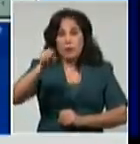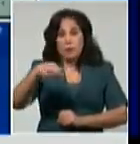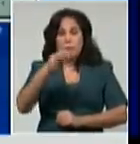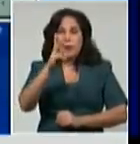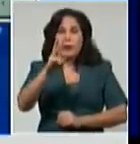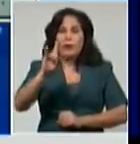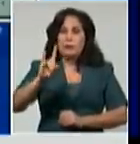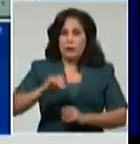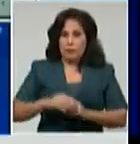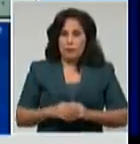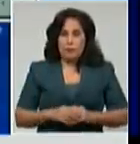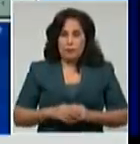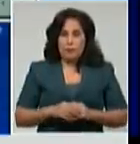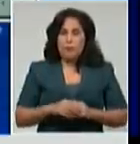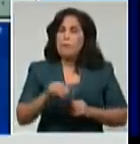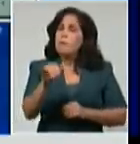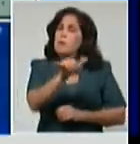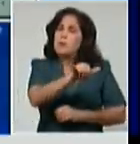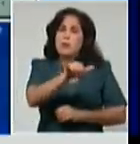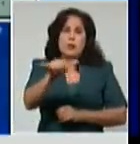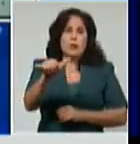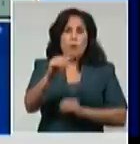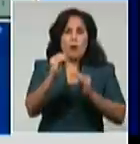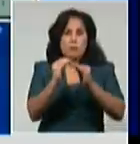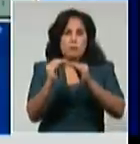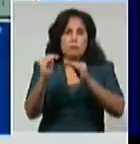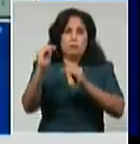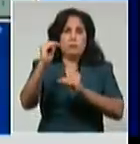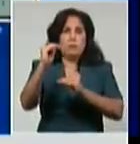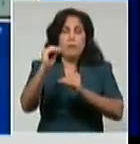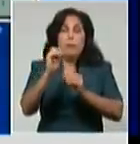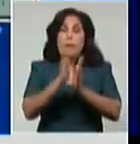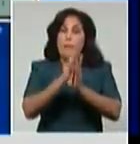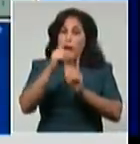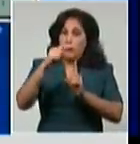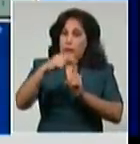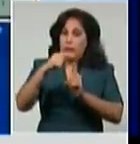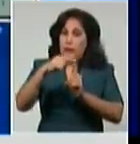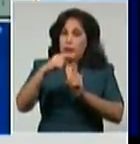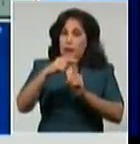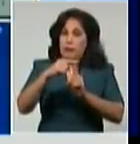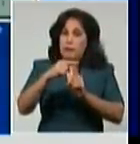0,39, igualmente es superior. Matanzas, con una tasa de